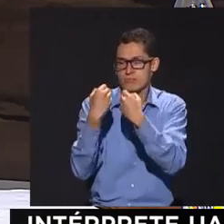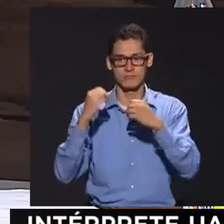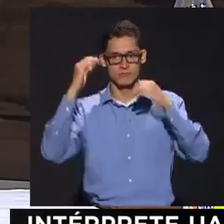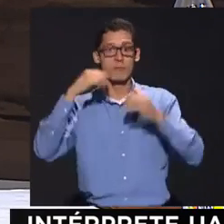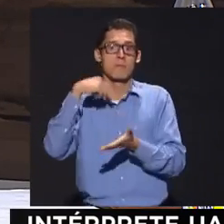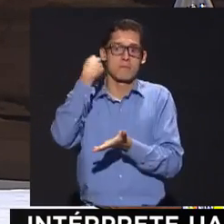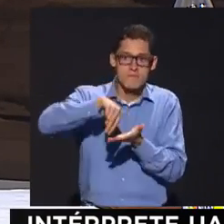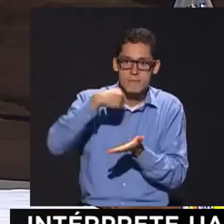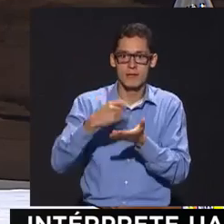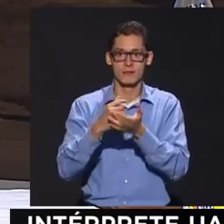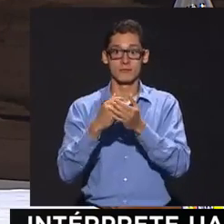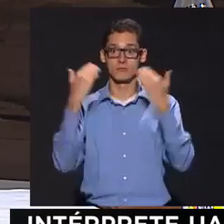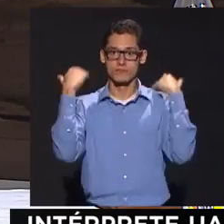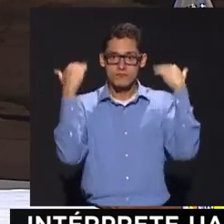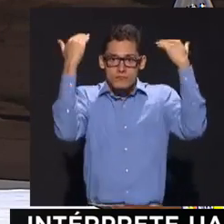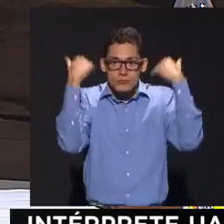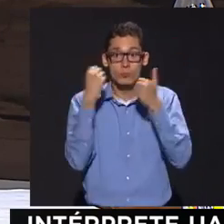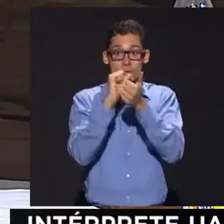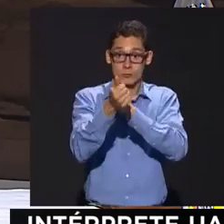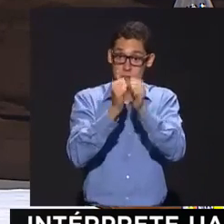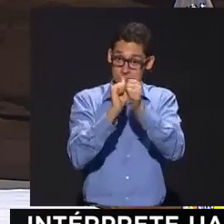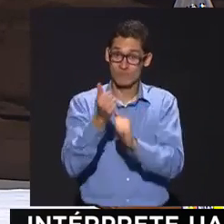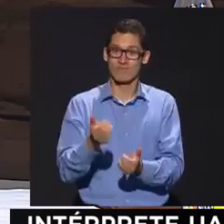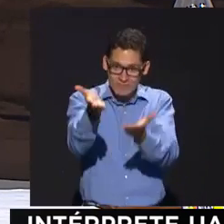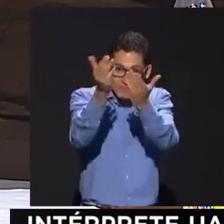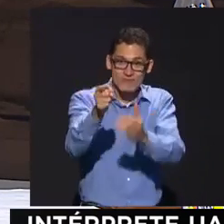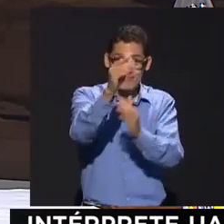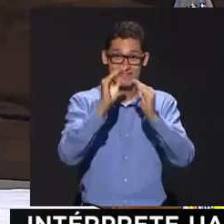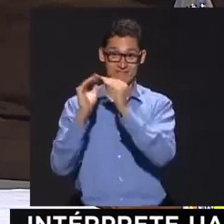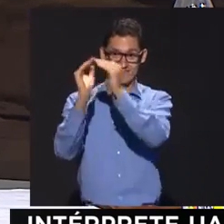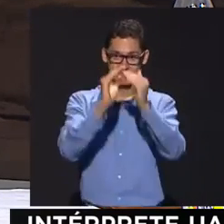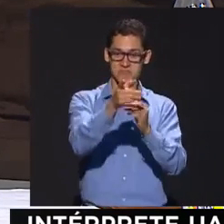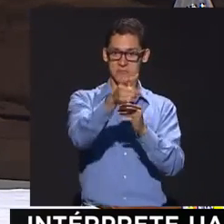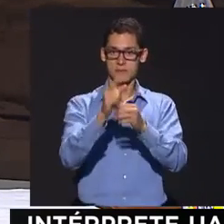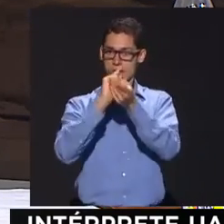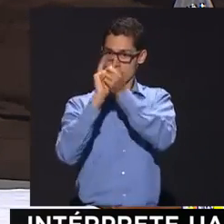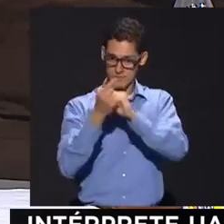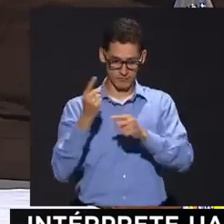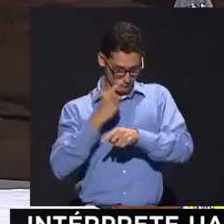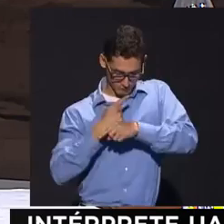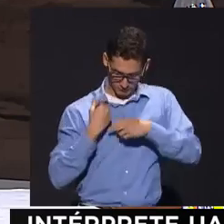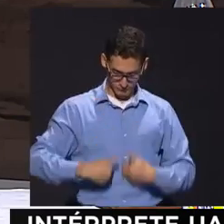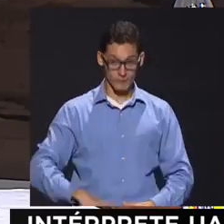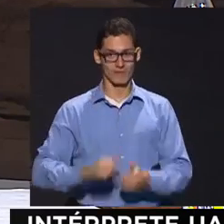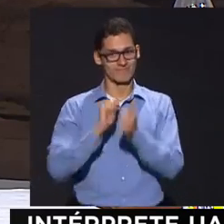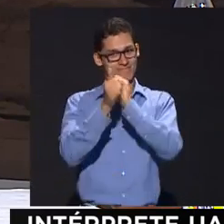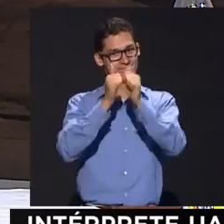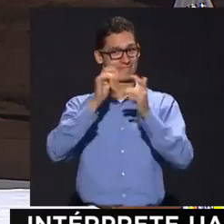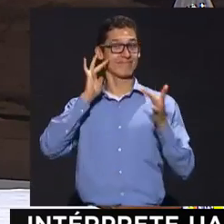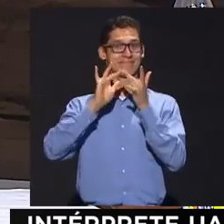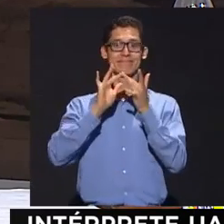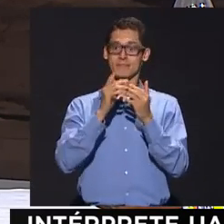a hacer el baile donde los invito de una vez para que ustedes en sus hogares se preparen y se coloquen ropa muy cómoda para que estén conmigo compartiendo